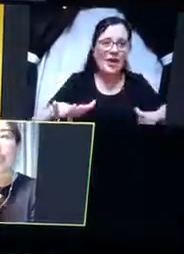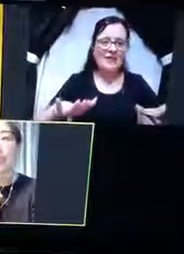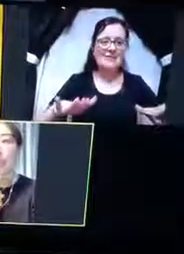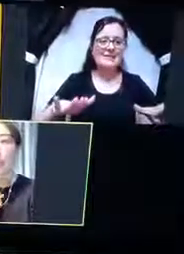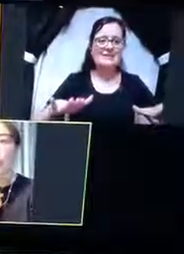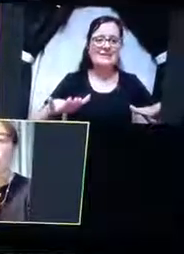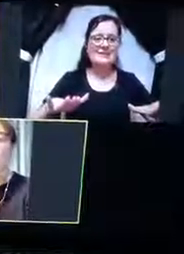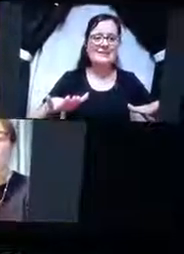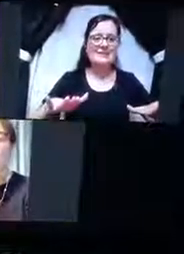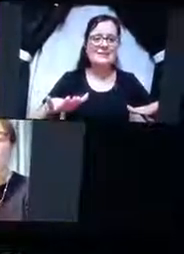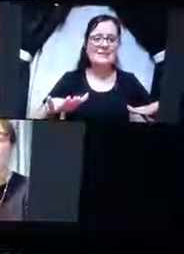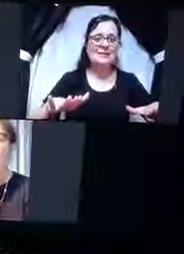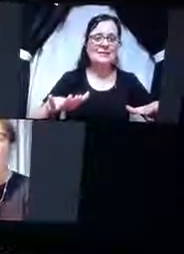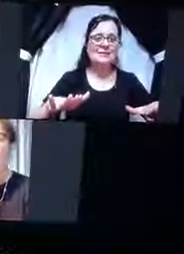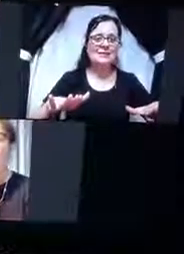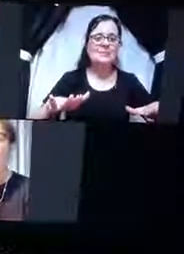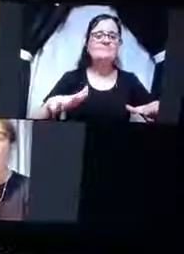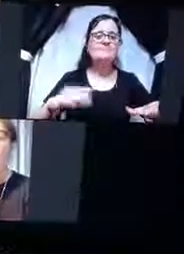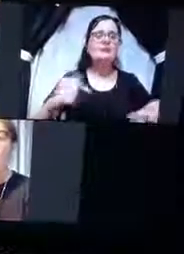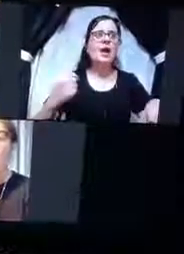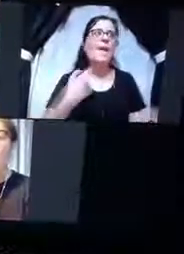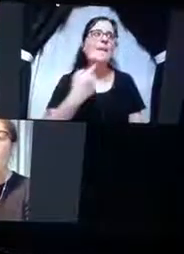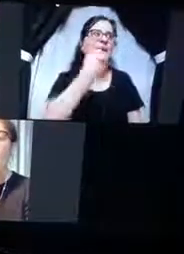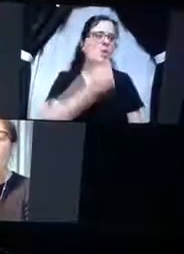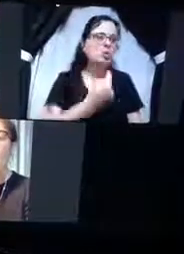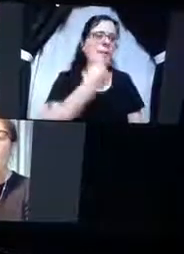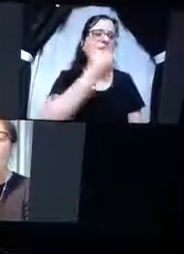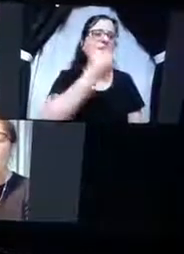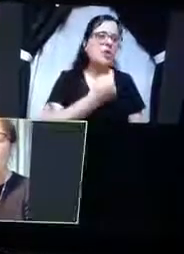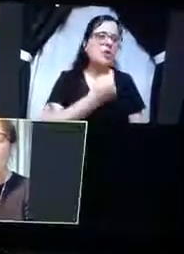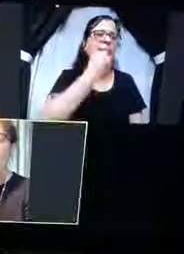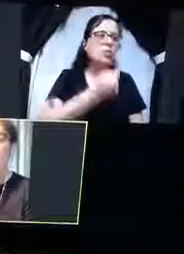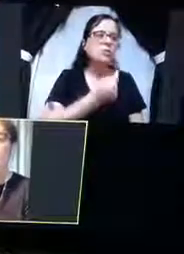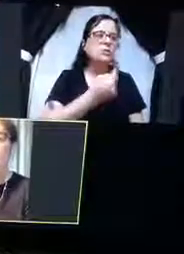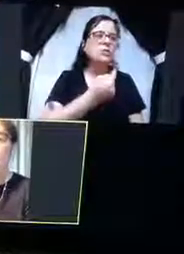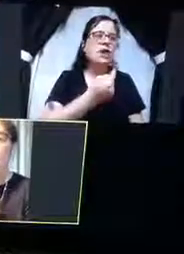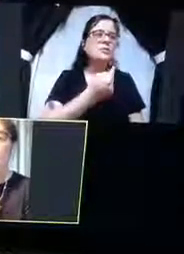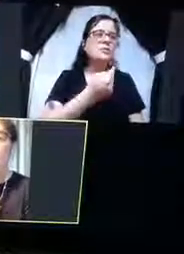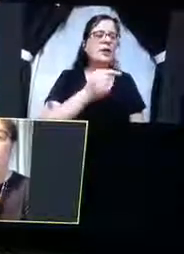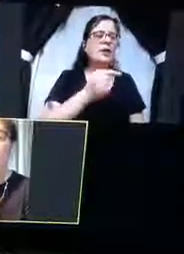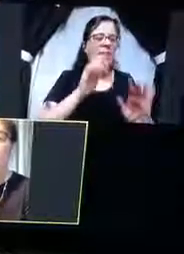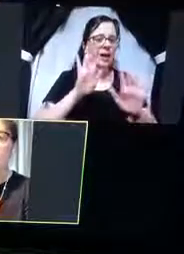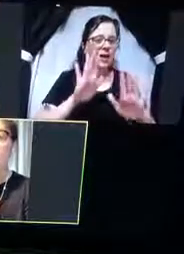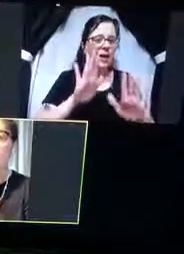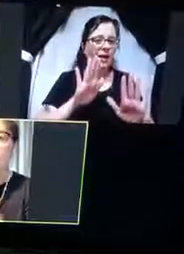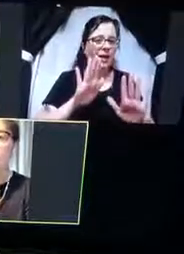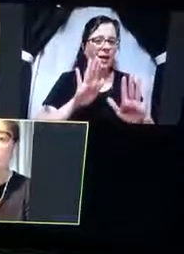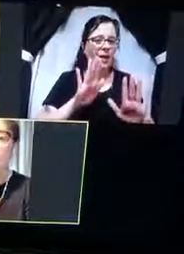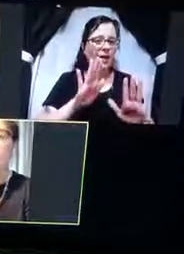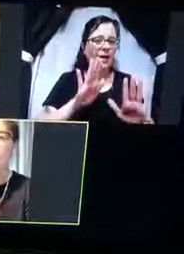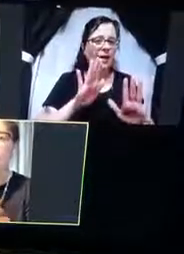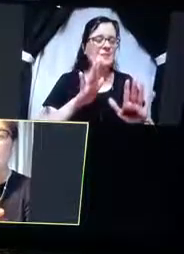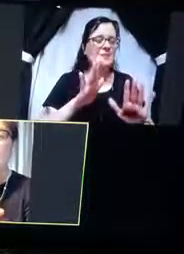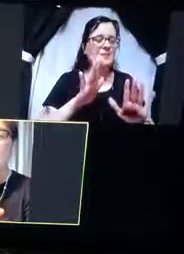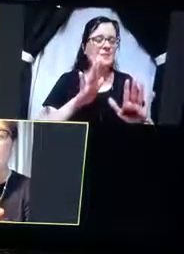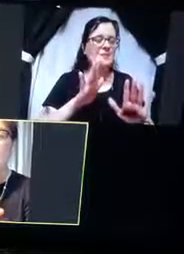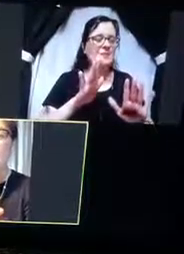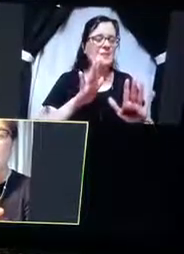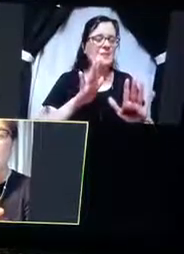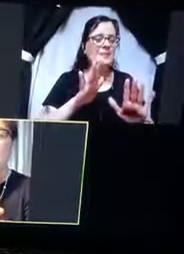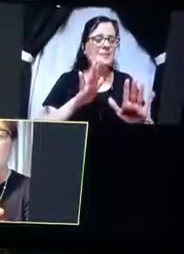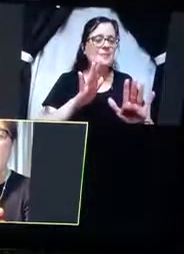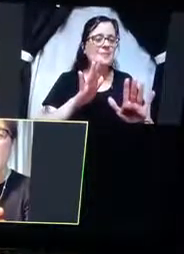esperan a que se les pregunte, si no se quedan, ¿no? Creo que estamos muy acostumbrados también en sesión de ser nosotros quienes les preguntamos y los hacemos